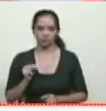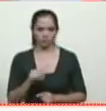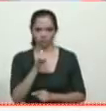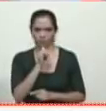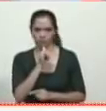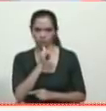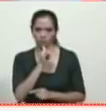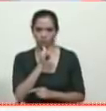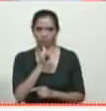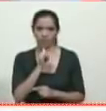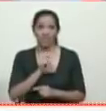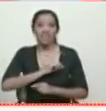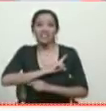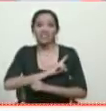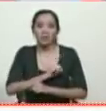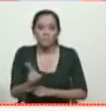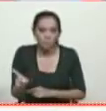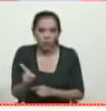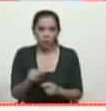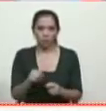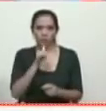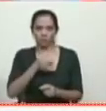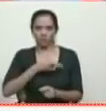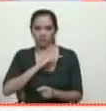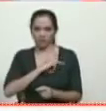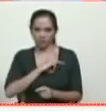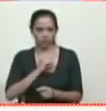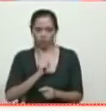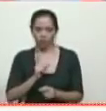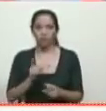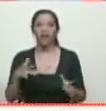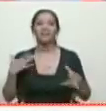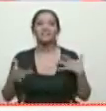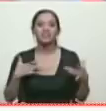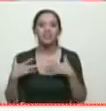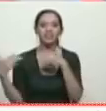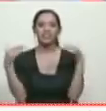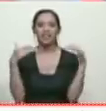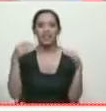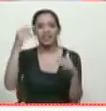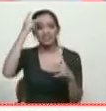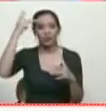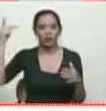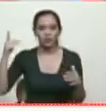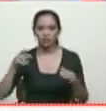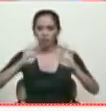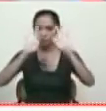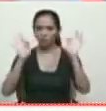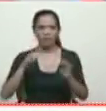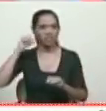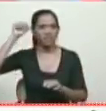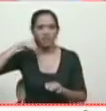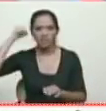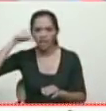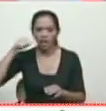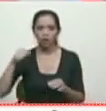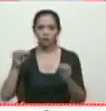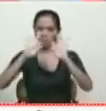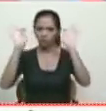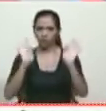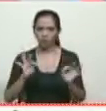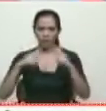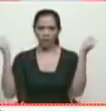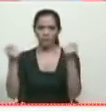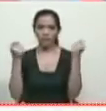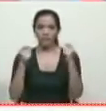siquiera se le puede llamar desinformación, son operaciones de guerra psicológica, que tienen forma de video, que tienen forma de titular de prensa, pero que son